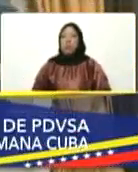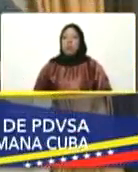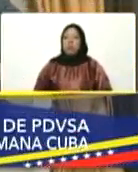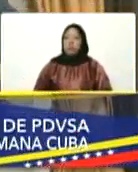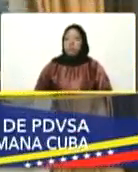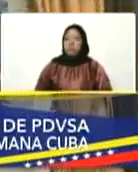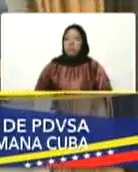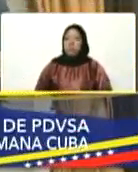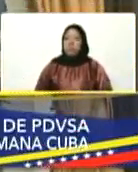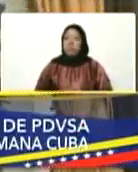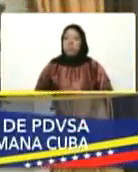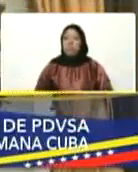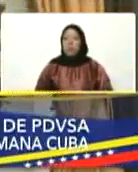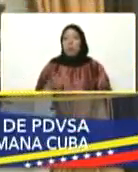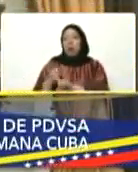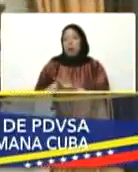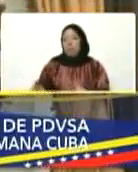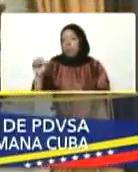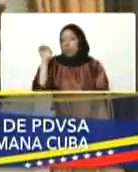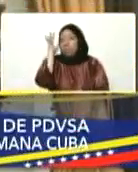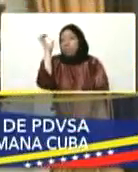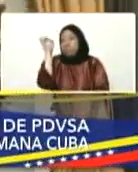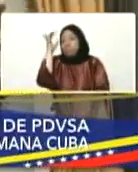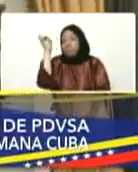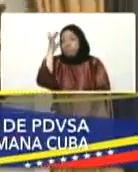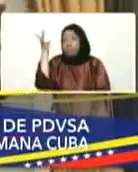Pero no las inventamos, pues.